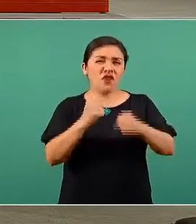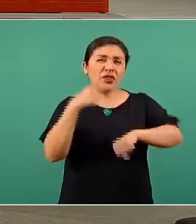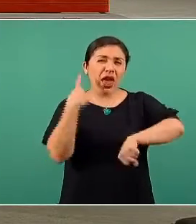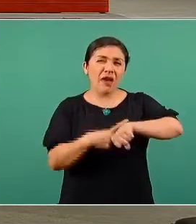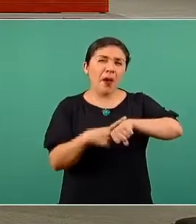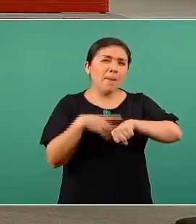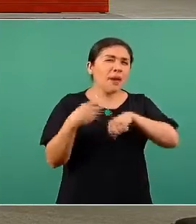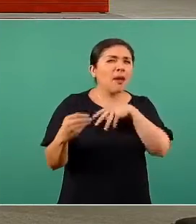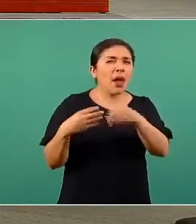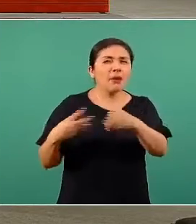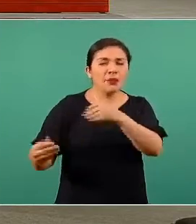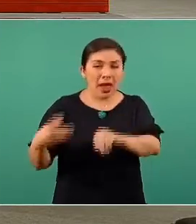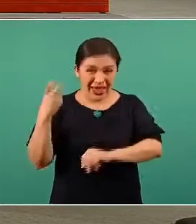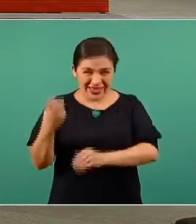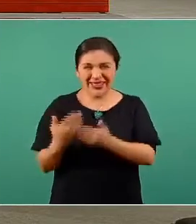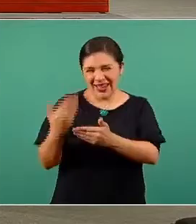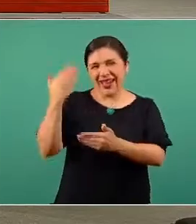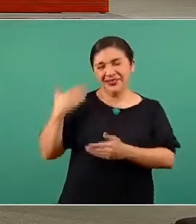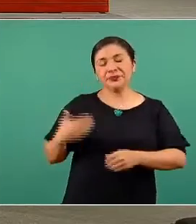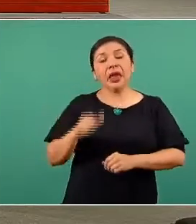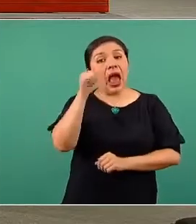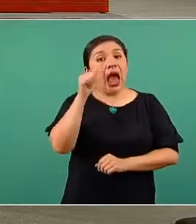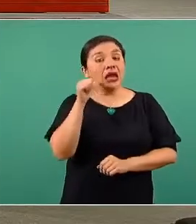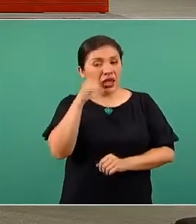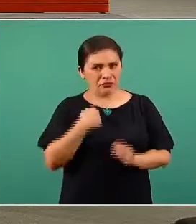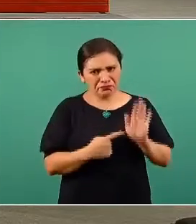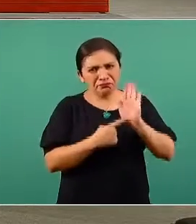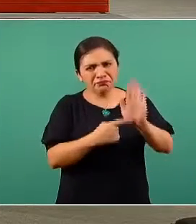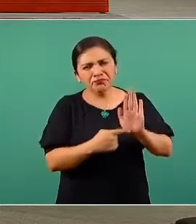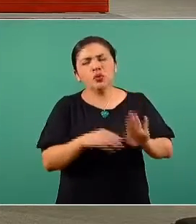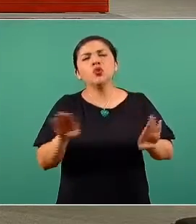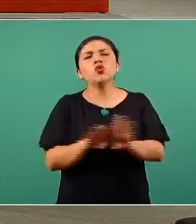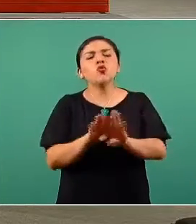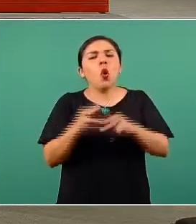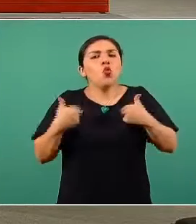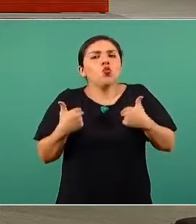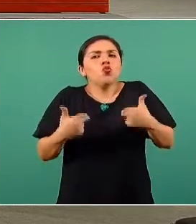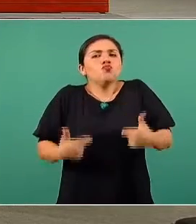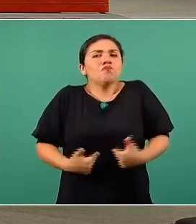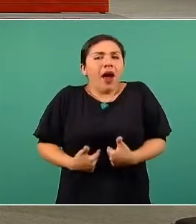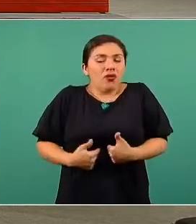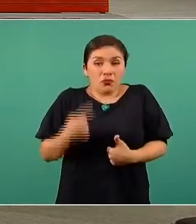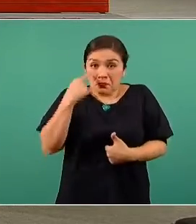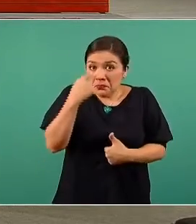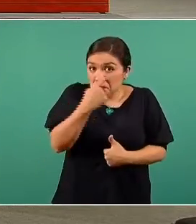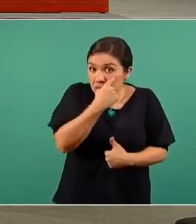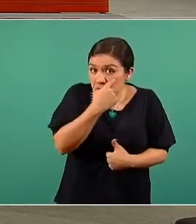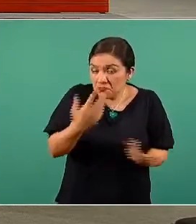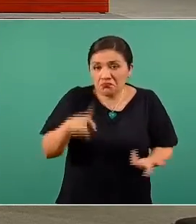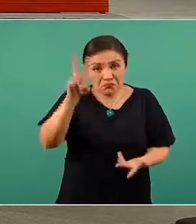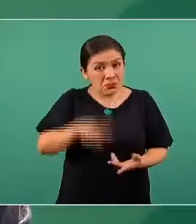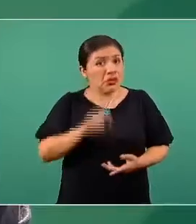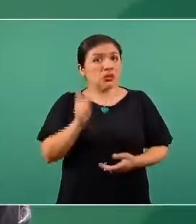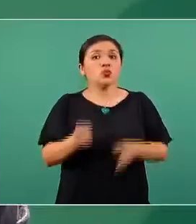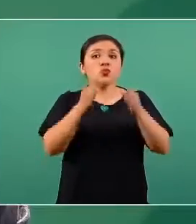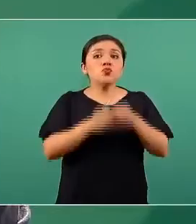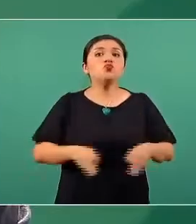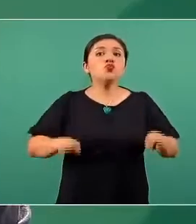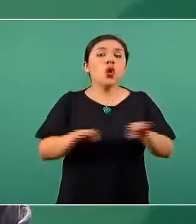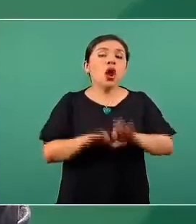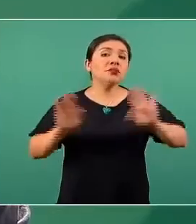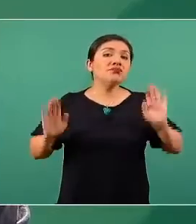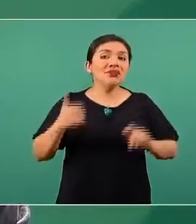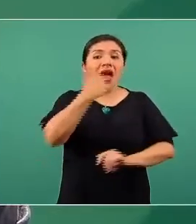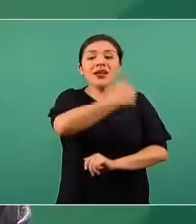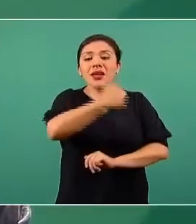epidemia y lo presentado ayer desde el punto de vista humano, por supuesto, es relevante porque cada uno